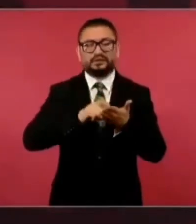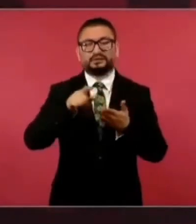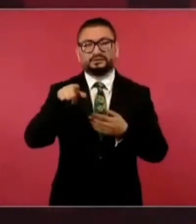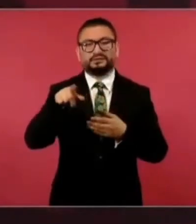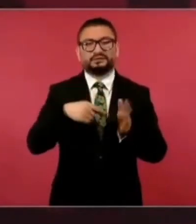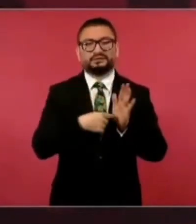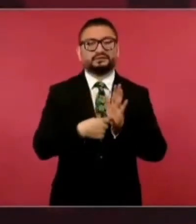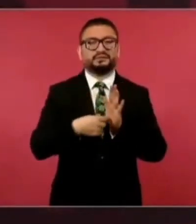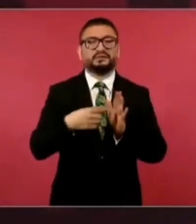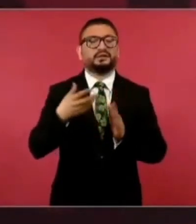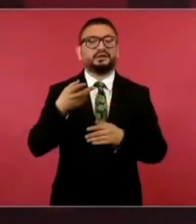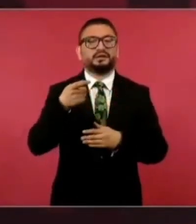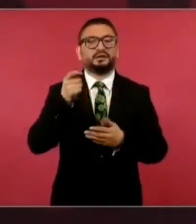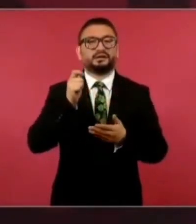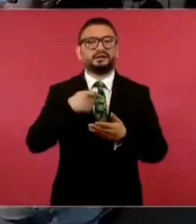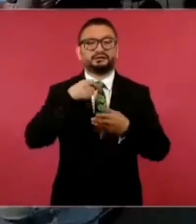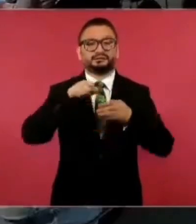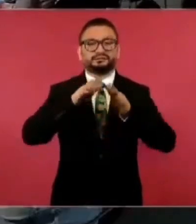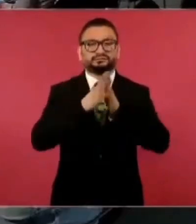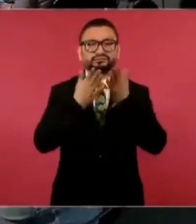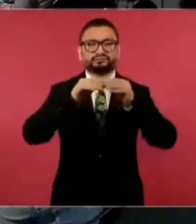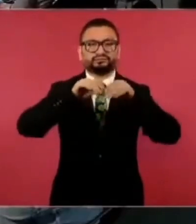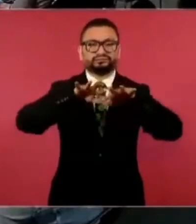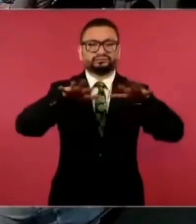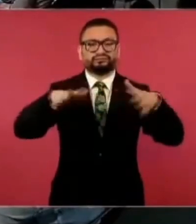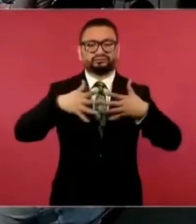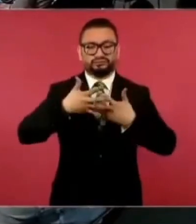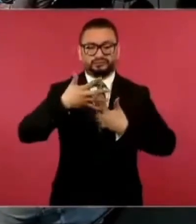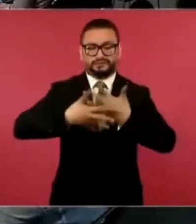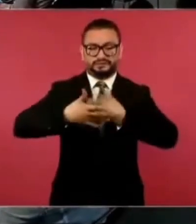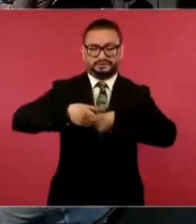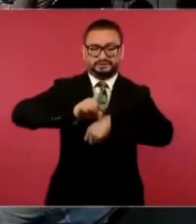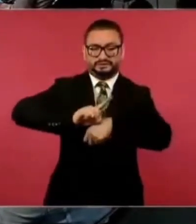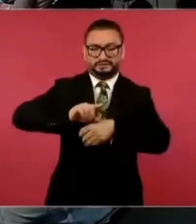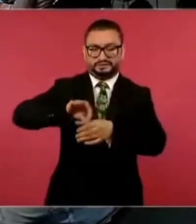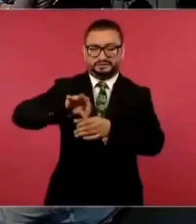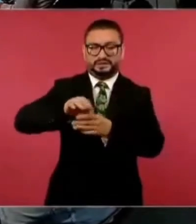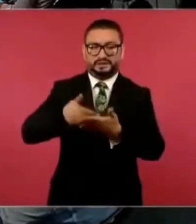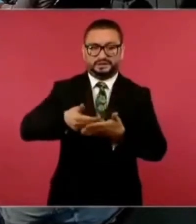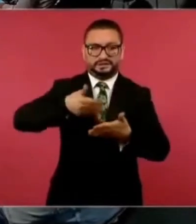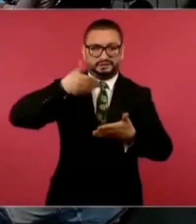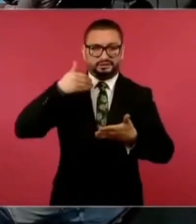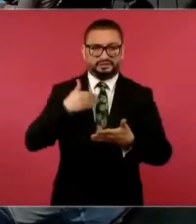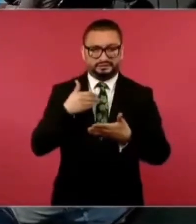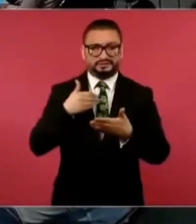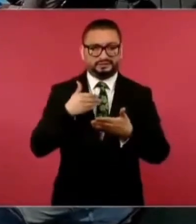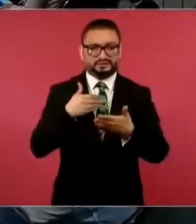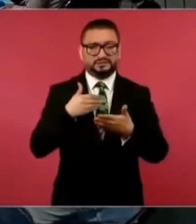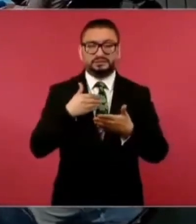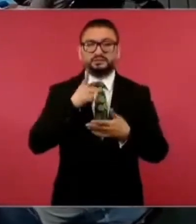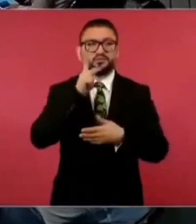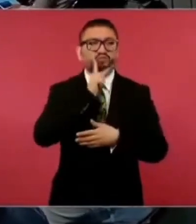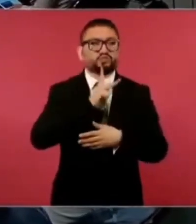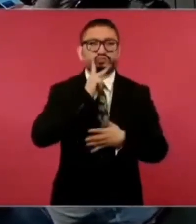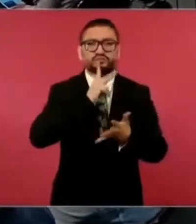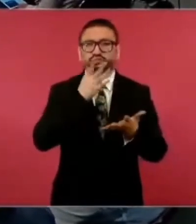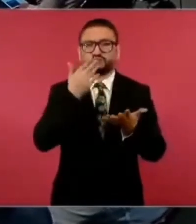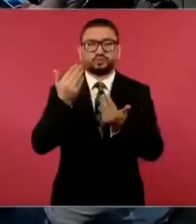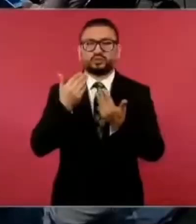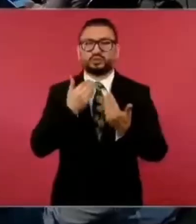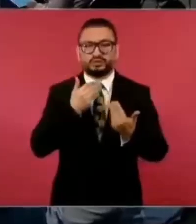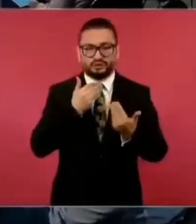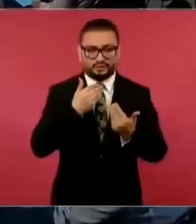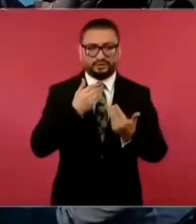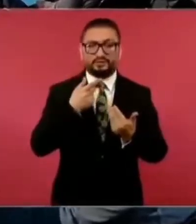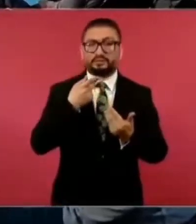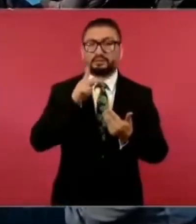que casualmente lo publicó como 15 días antes de la elección, sin una sola prueba. Pero hay